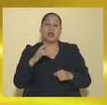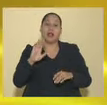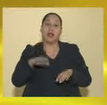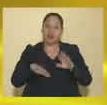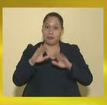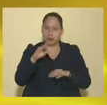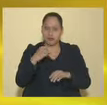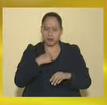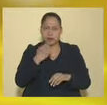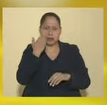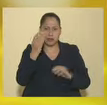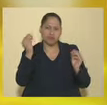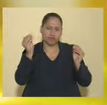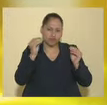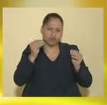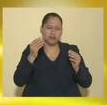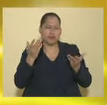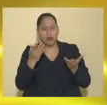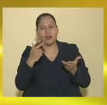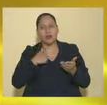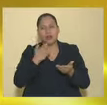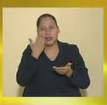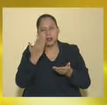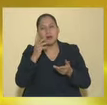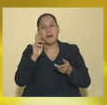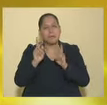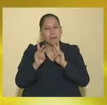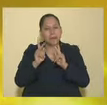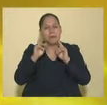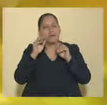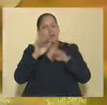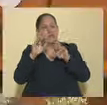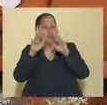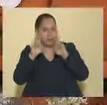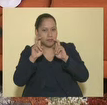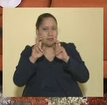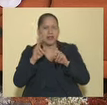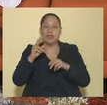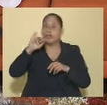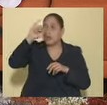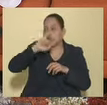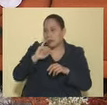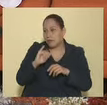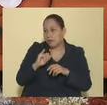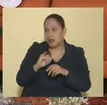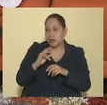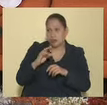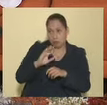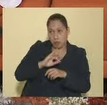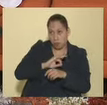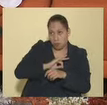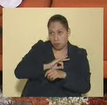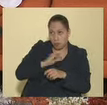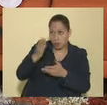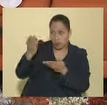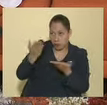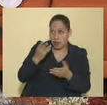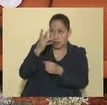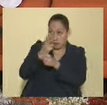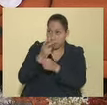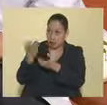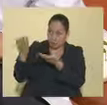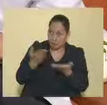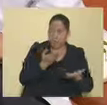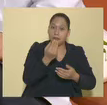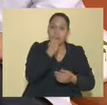quieres negociar algo, conseguir algo, platicar de algo, invitas a tu jefe directo a comer. Y